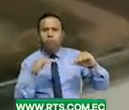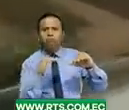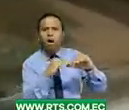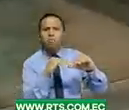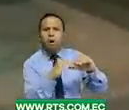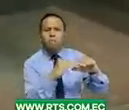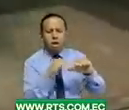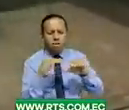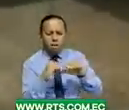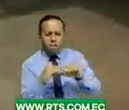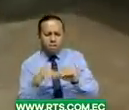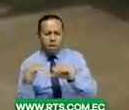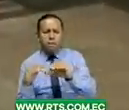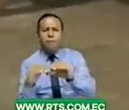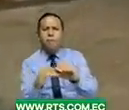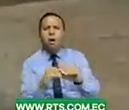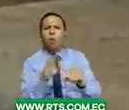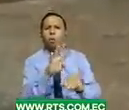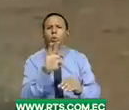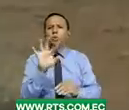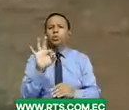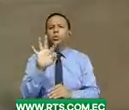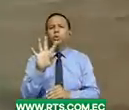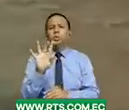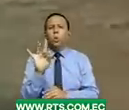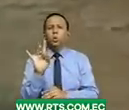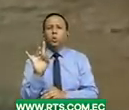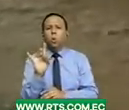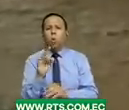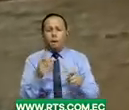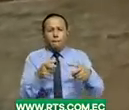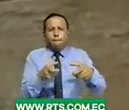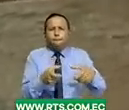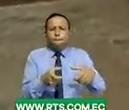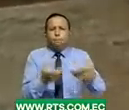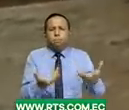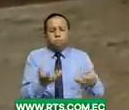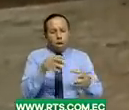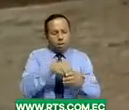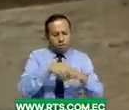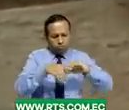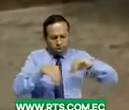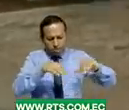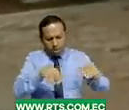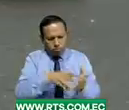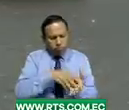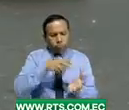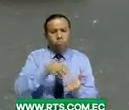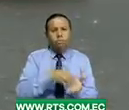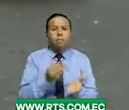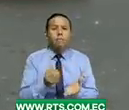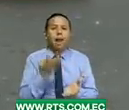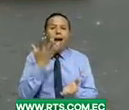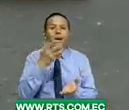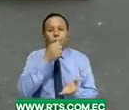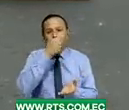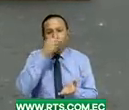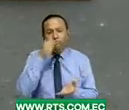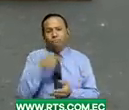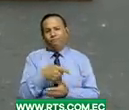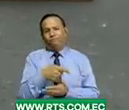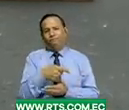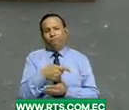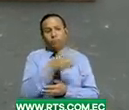la 498 paquetes tipo ladrillo, en cuyo interior se encontró clorhidrato de cocaína. En este caso no hubo detenidos.